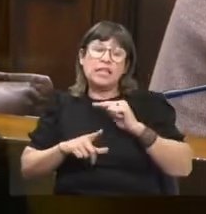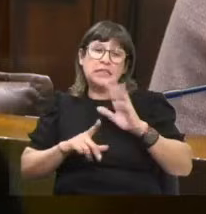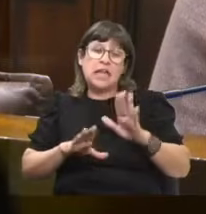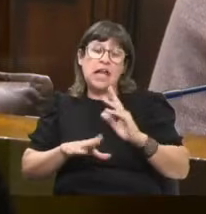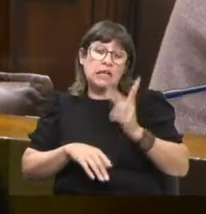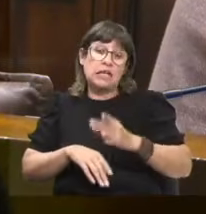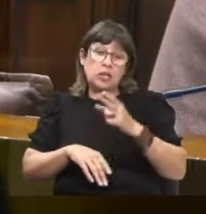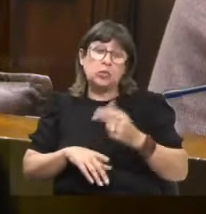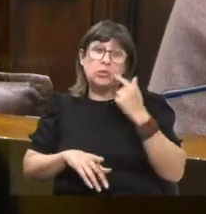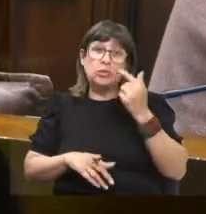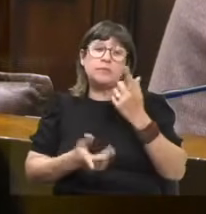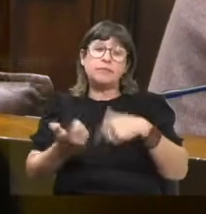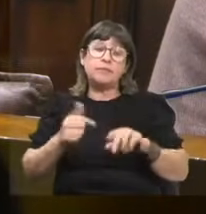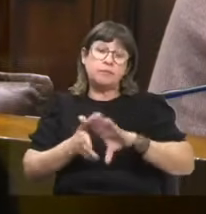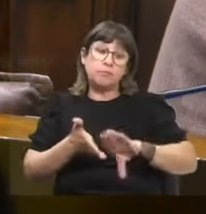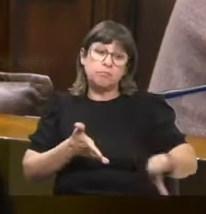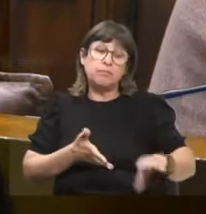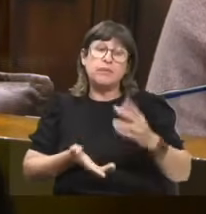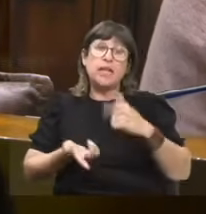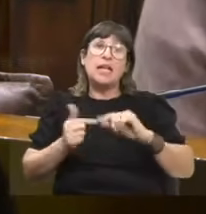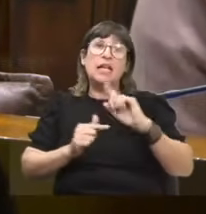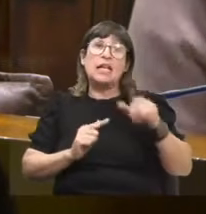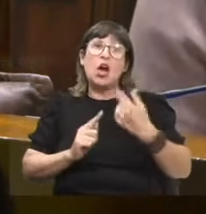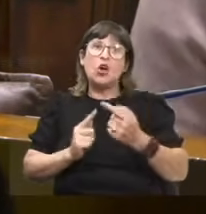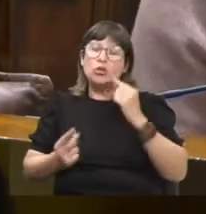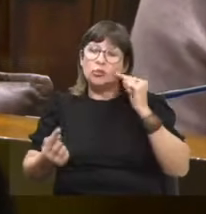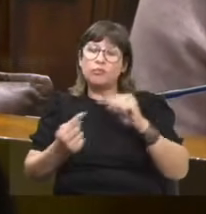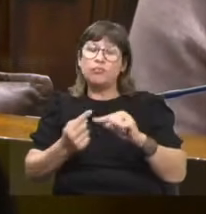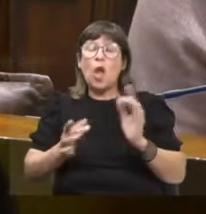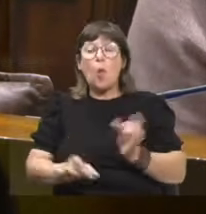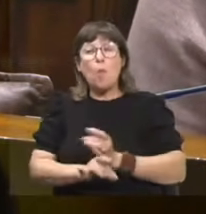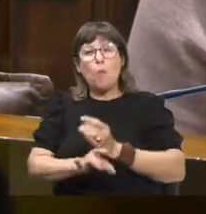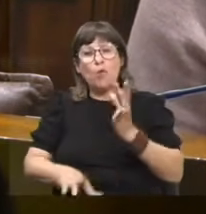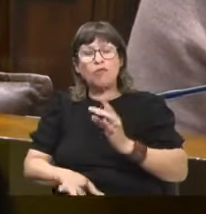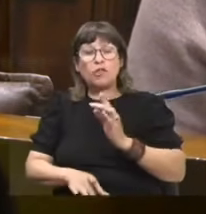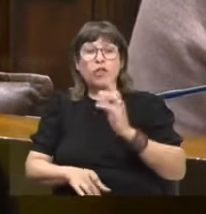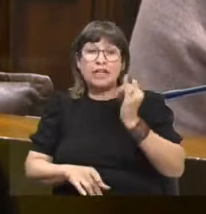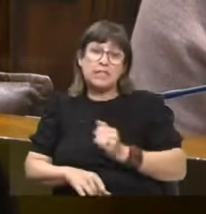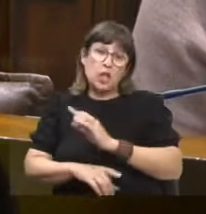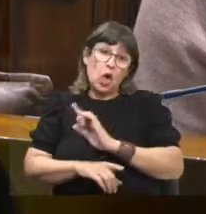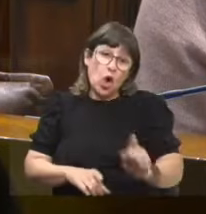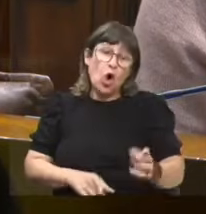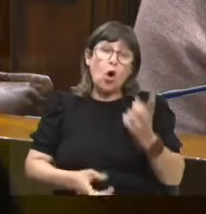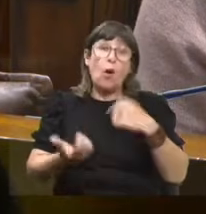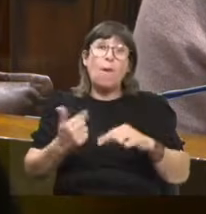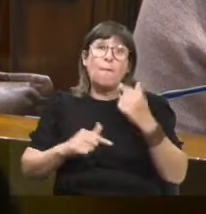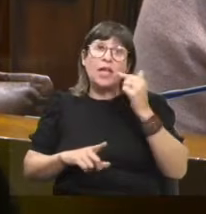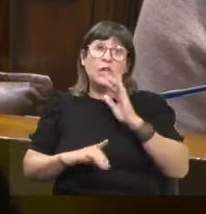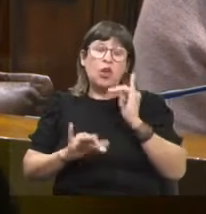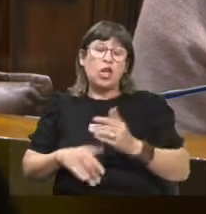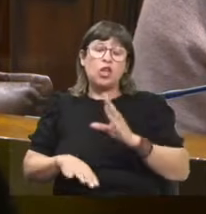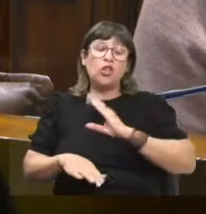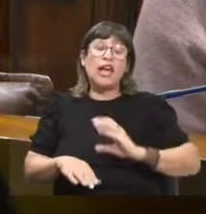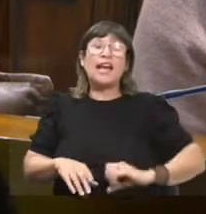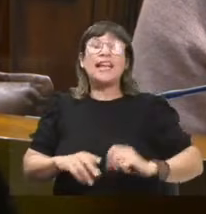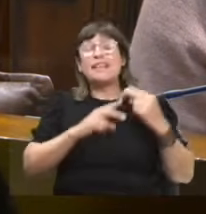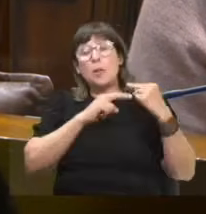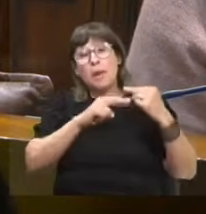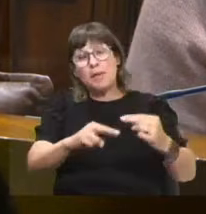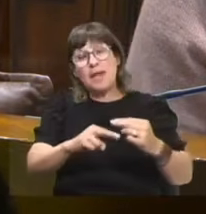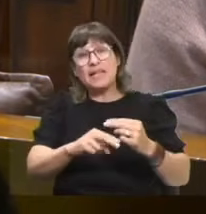se extiende a todo otro cometido profesional o no, aunque no tenga carácter permanente